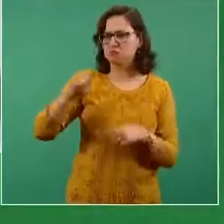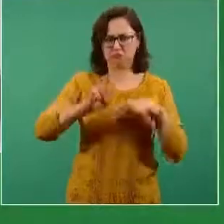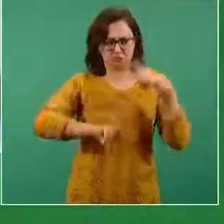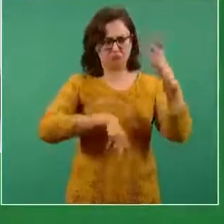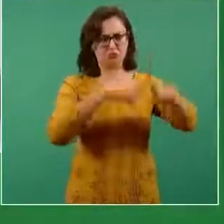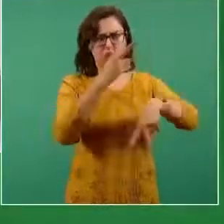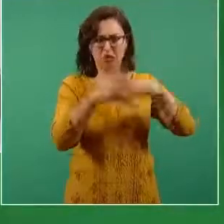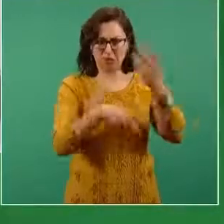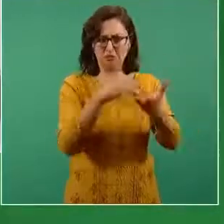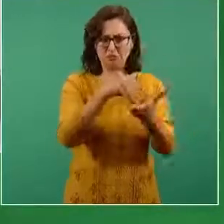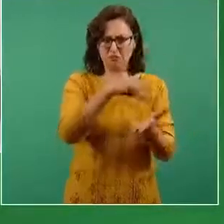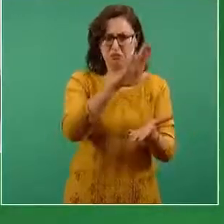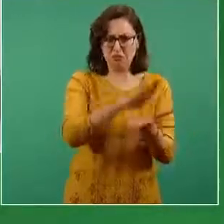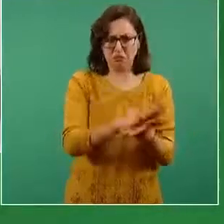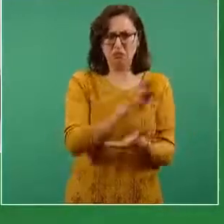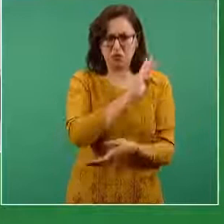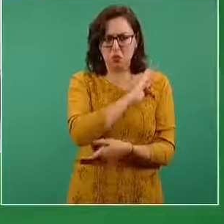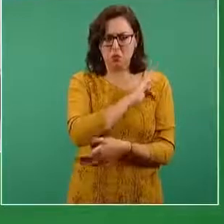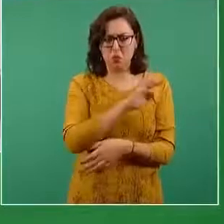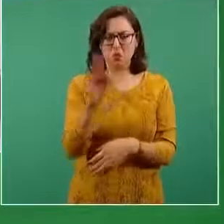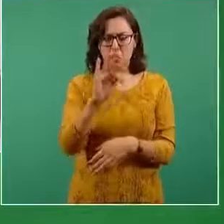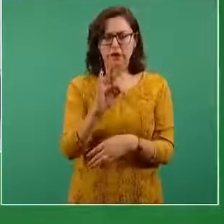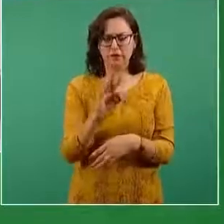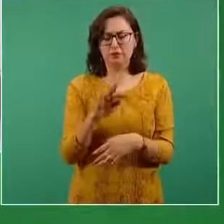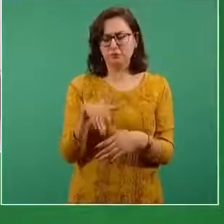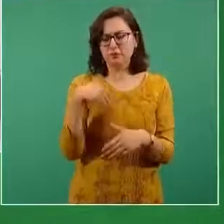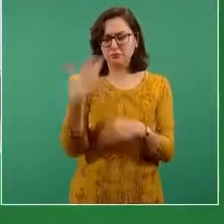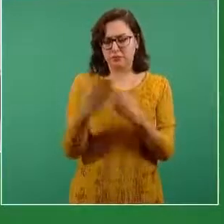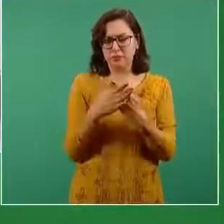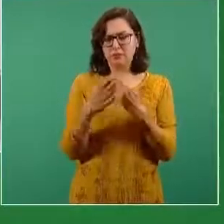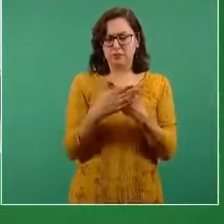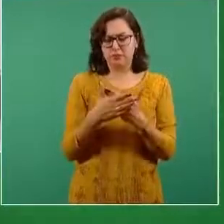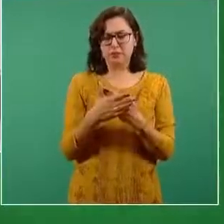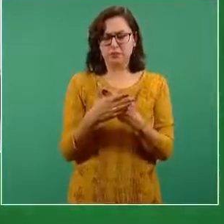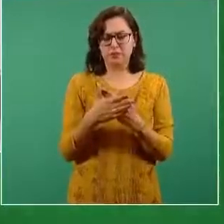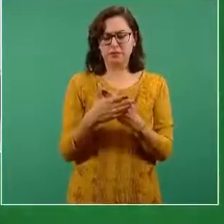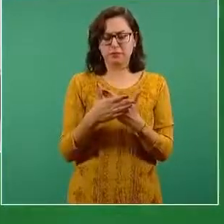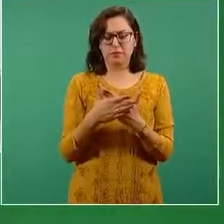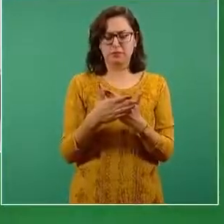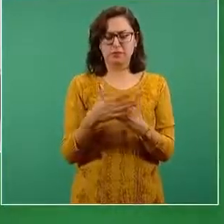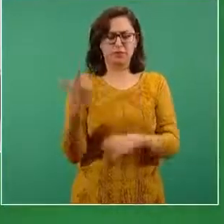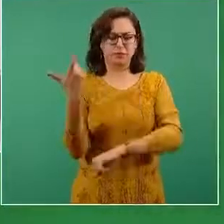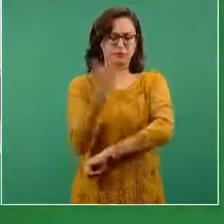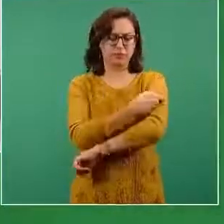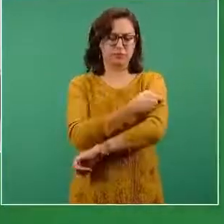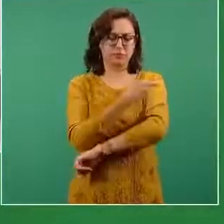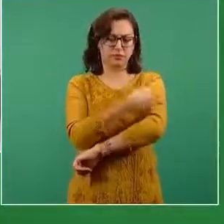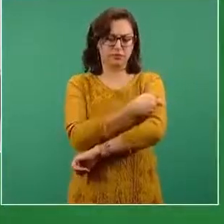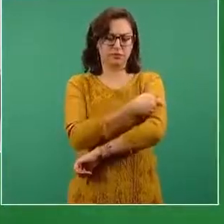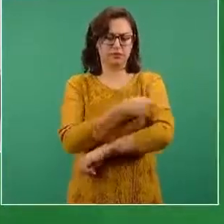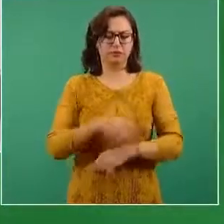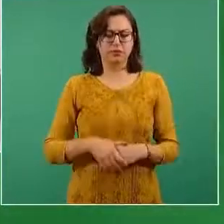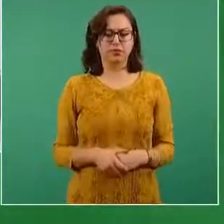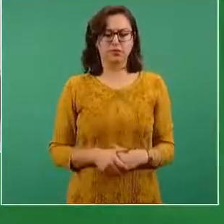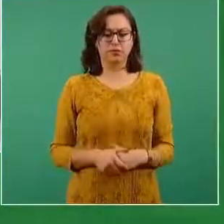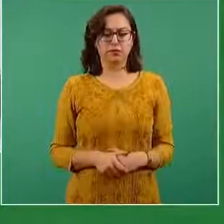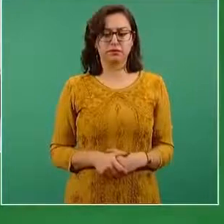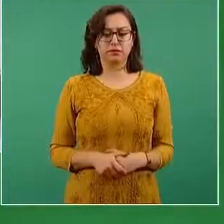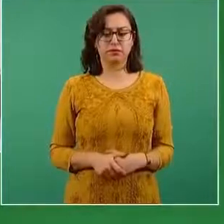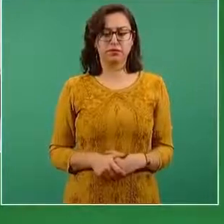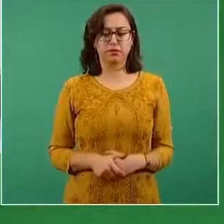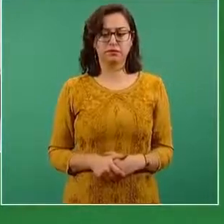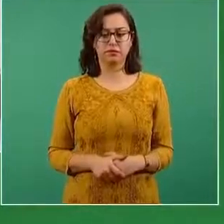pueden acercarse a la delegación, como dije, para que se les tome en cuenta y se les aplique la